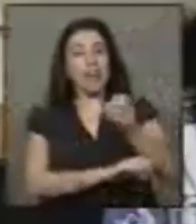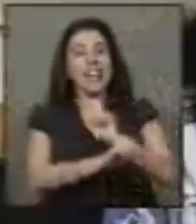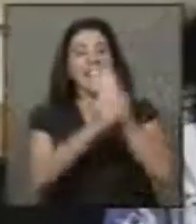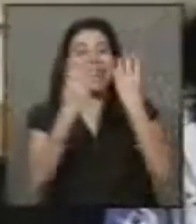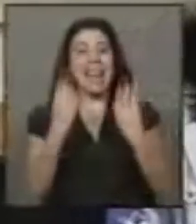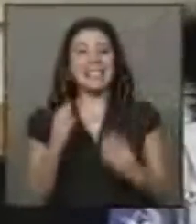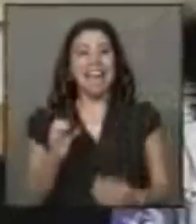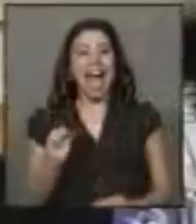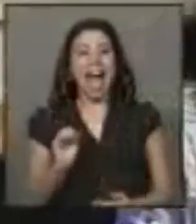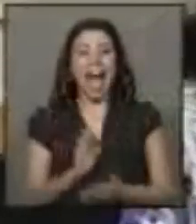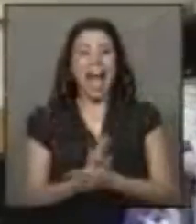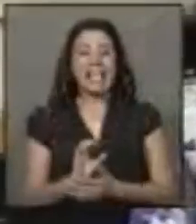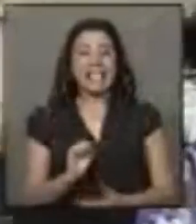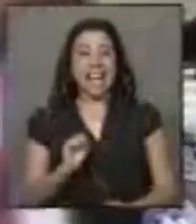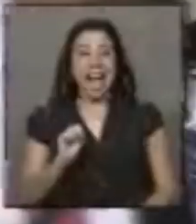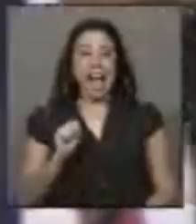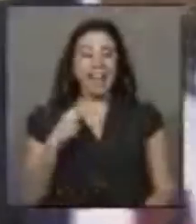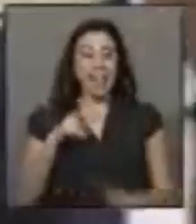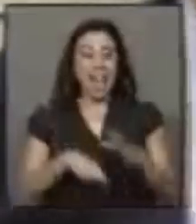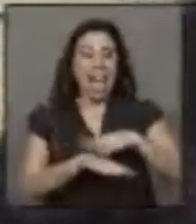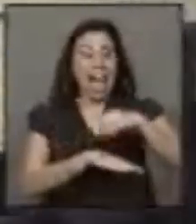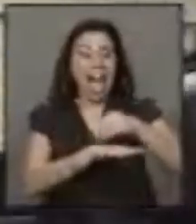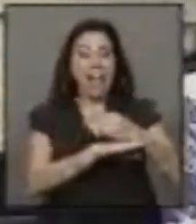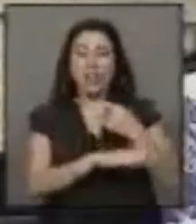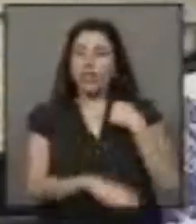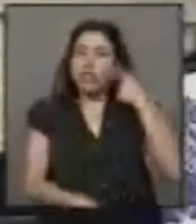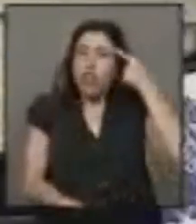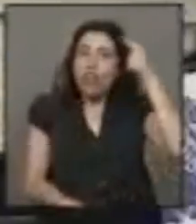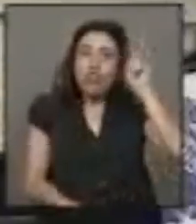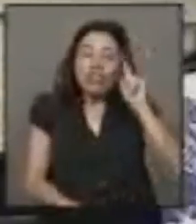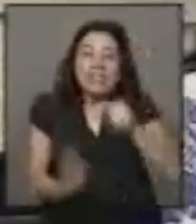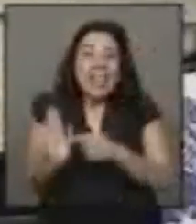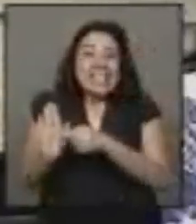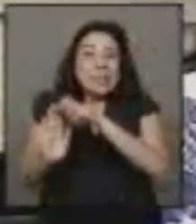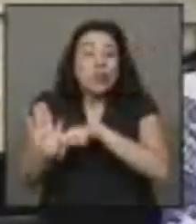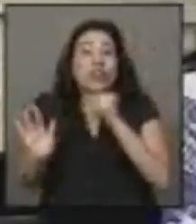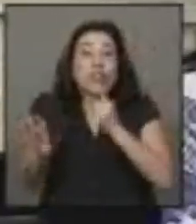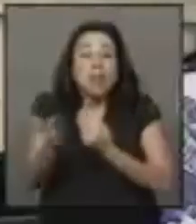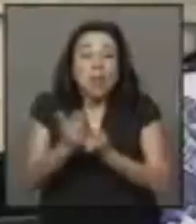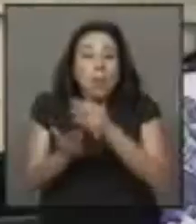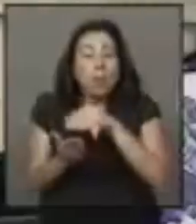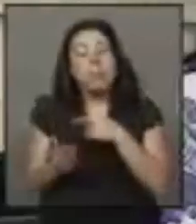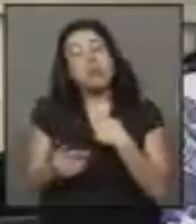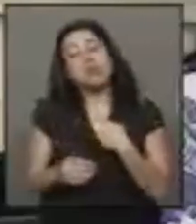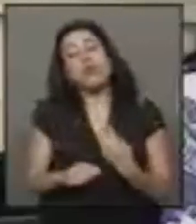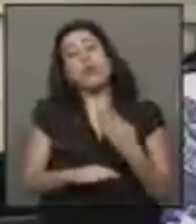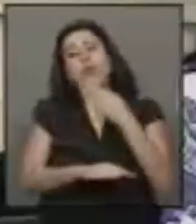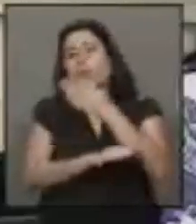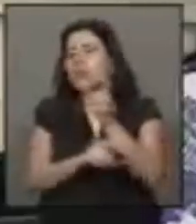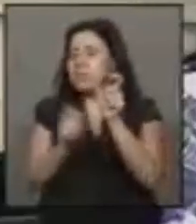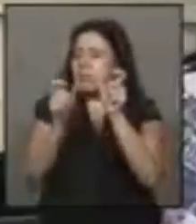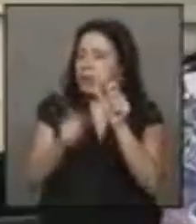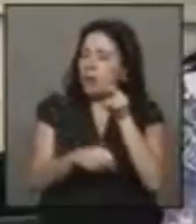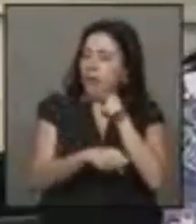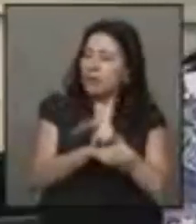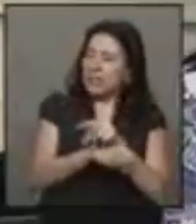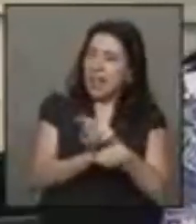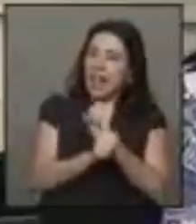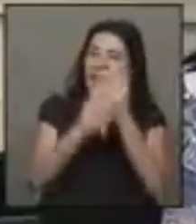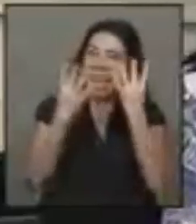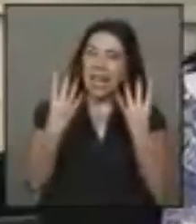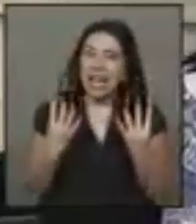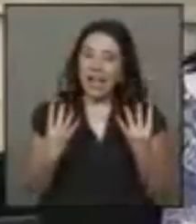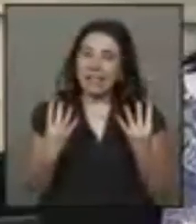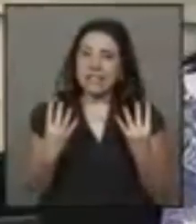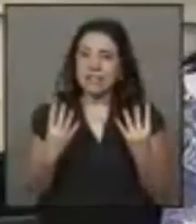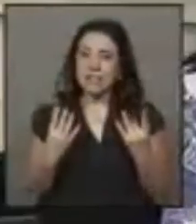Arica. Y no sabía que este proyecto iba a estar en tabla, pero fui a hacer una fiscalización a esa cárcel, que